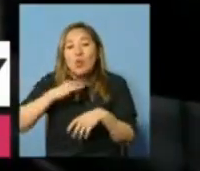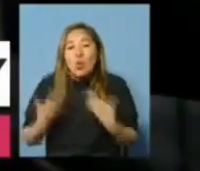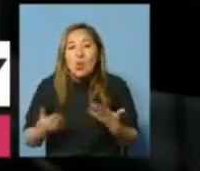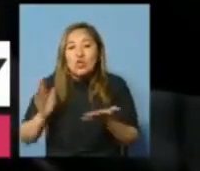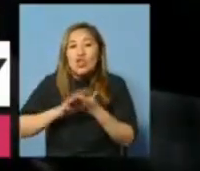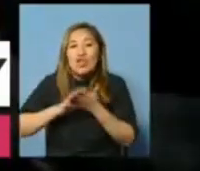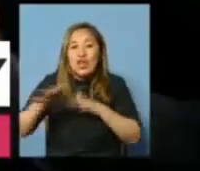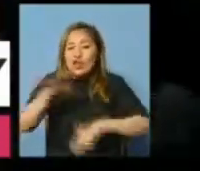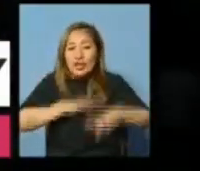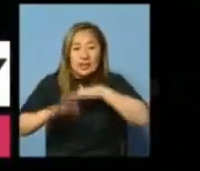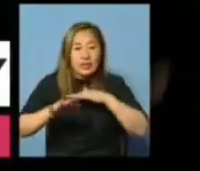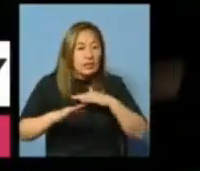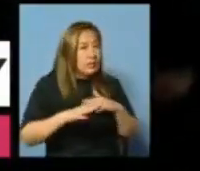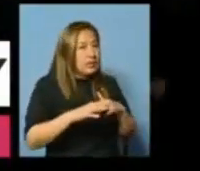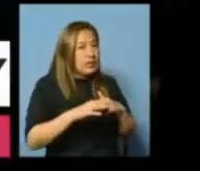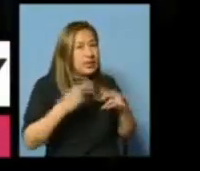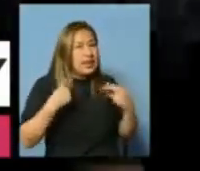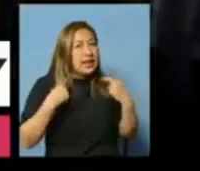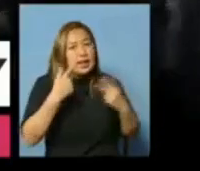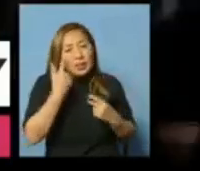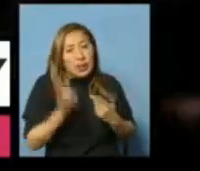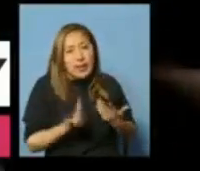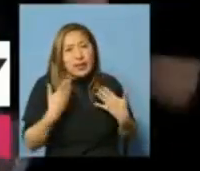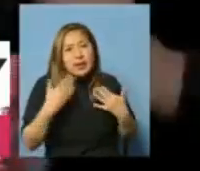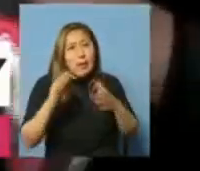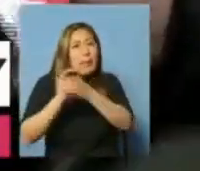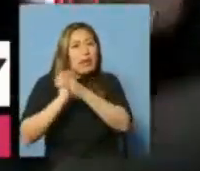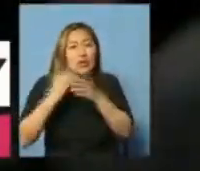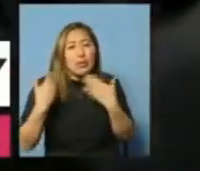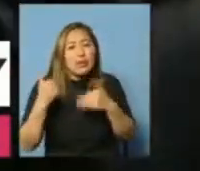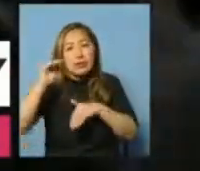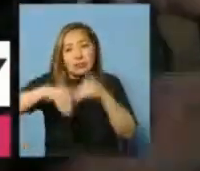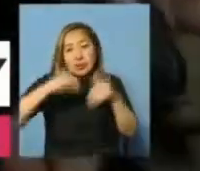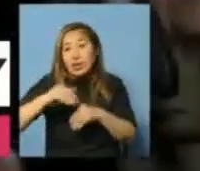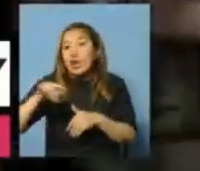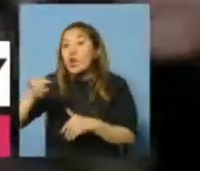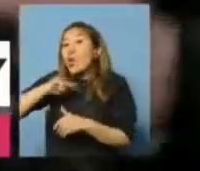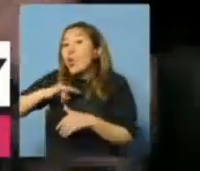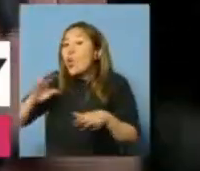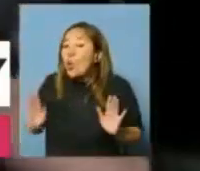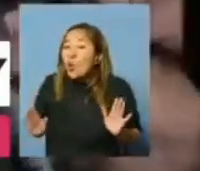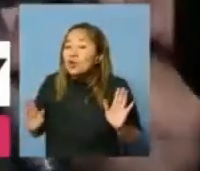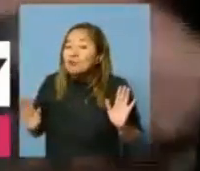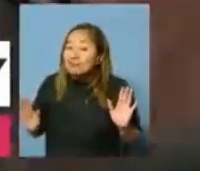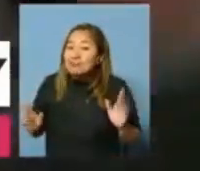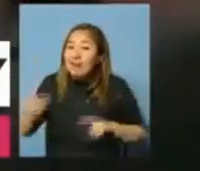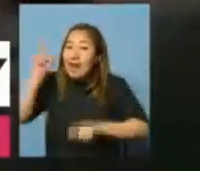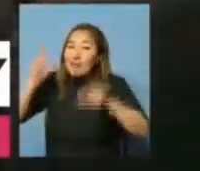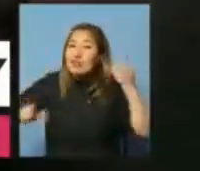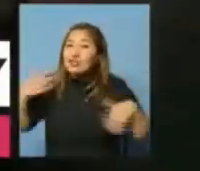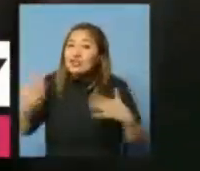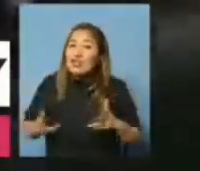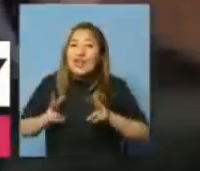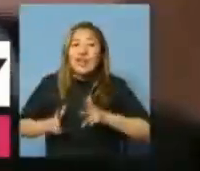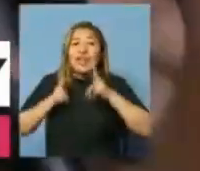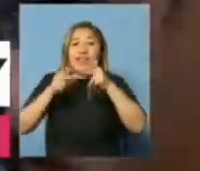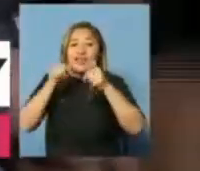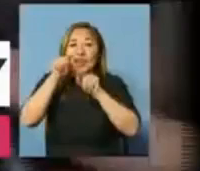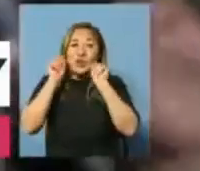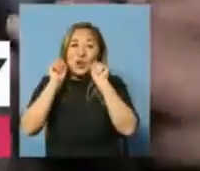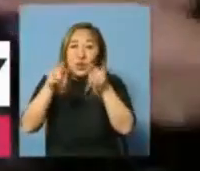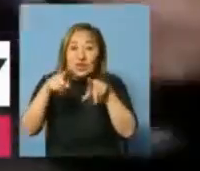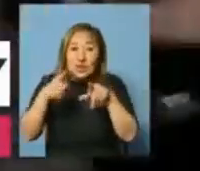en términos estructurales, ¿no? ¿Confía que la pata peronista puede darle el triunfo? Bueno, a los jujeños, yo creo que decirles que ustedes han